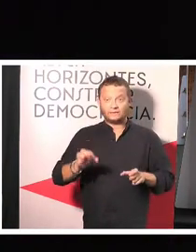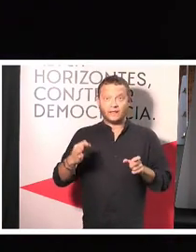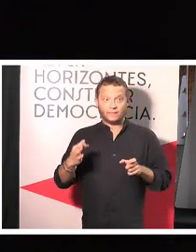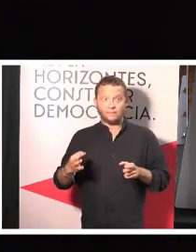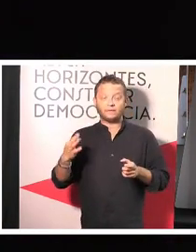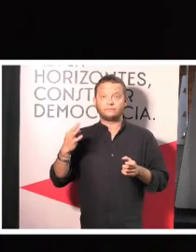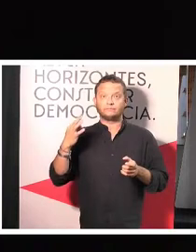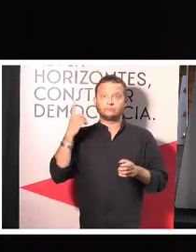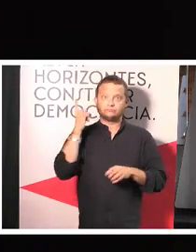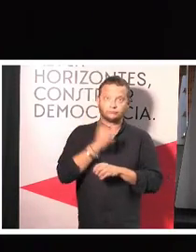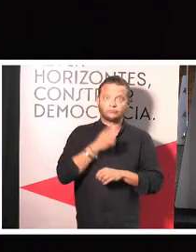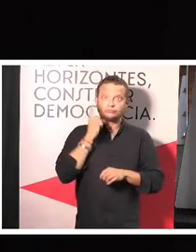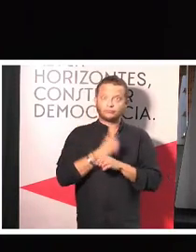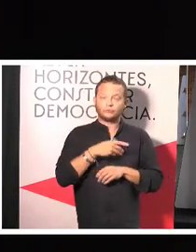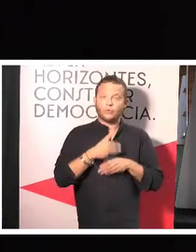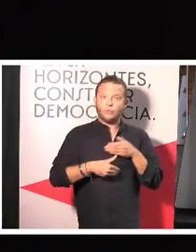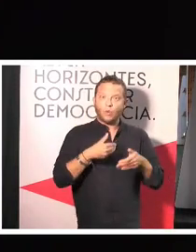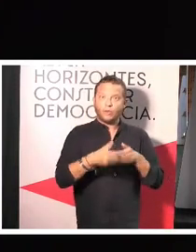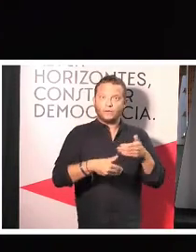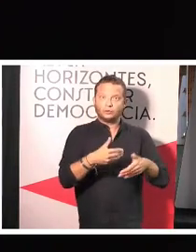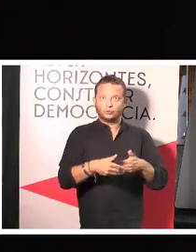imponiendo a machamartillo un proceso